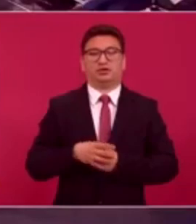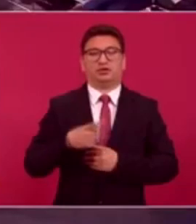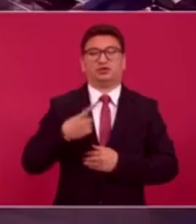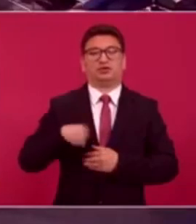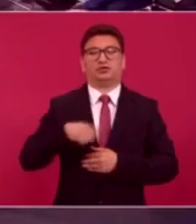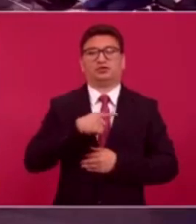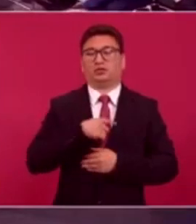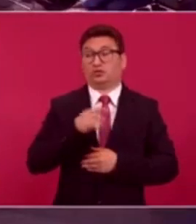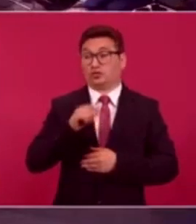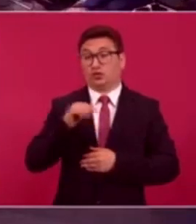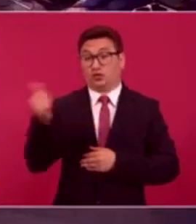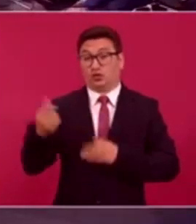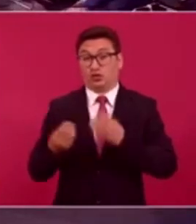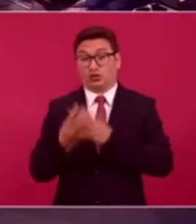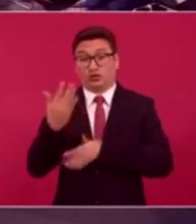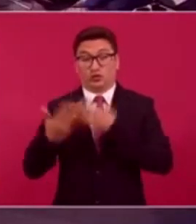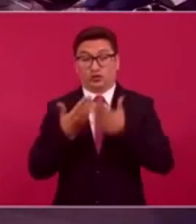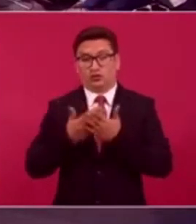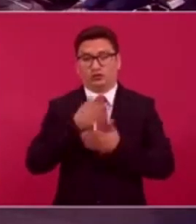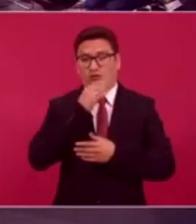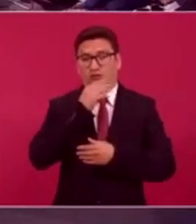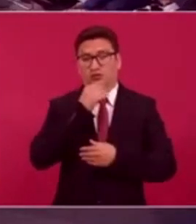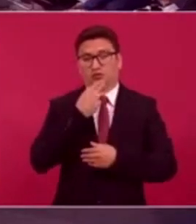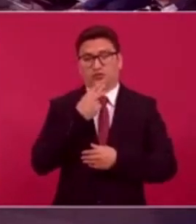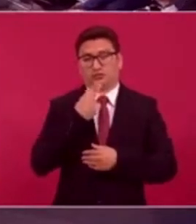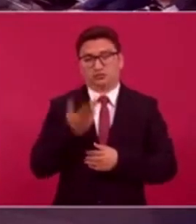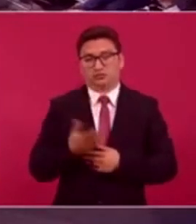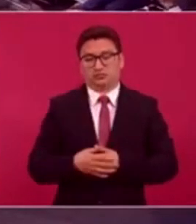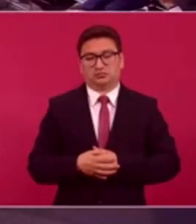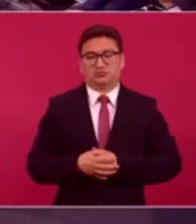nosotros aplicarlas. ¿No tienen?